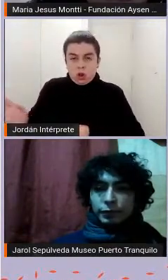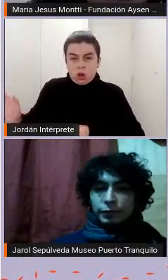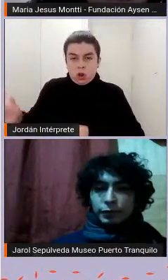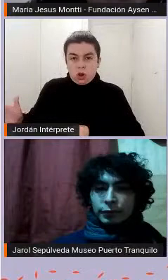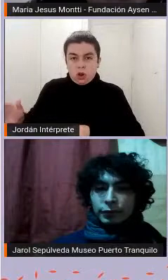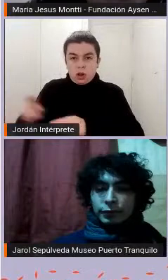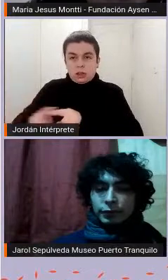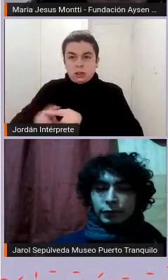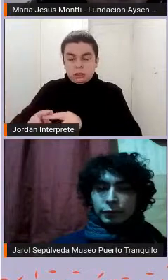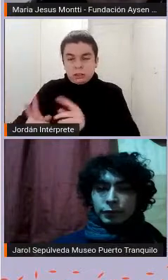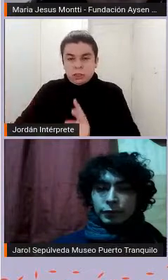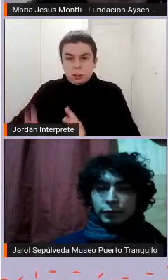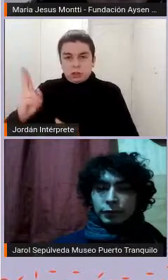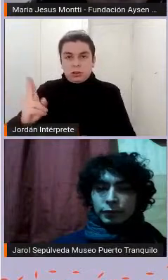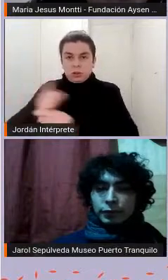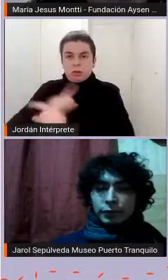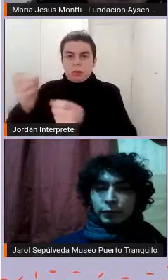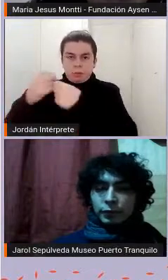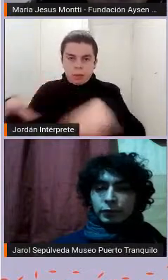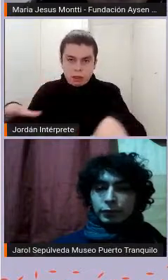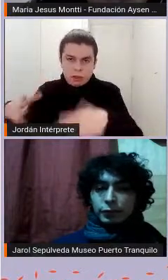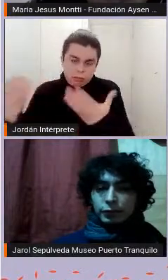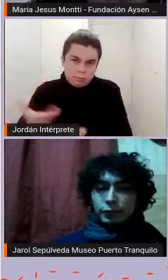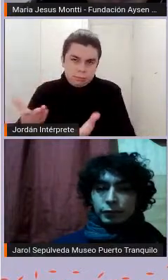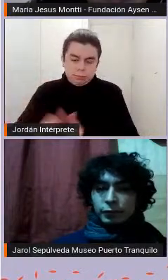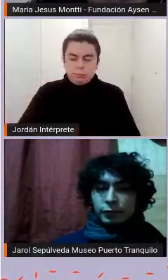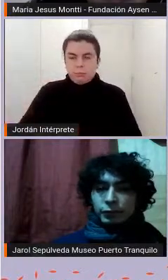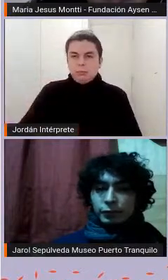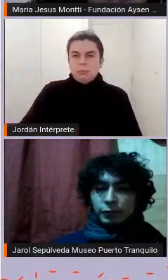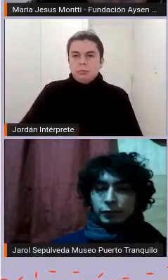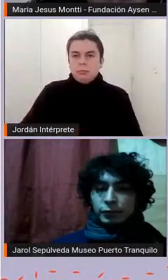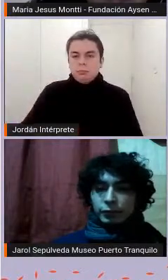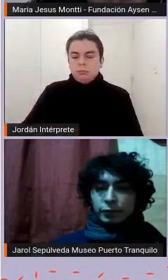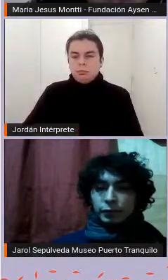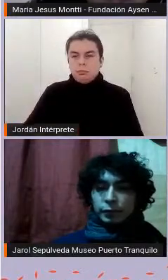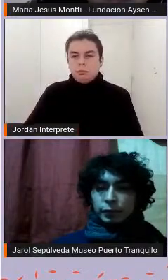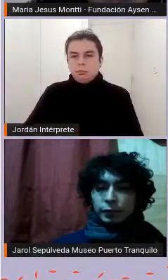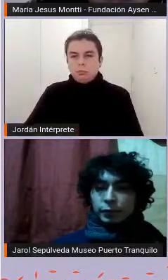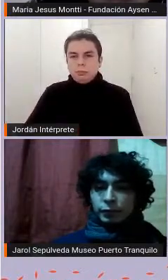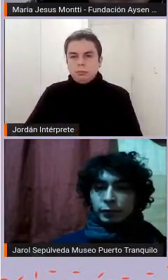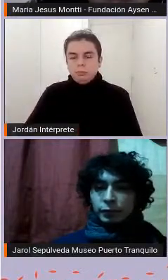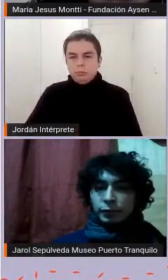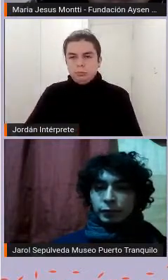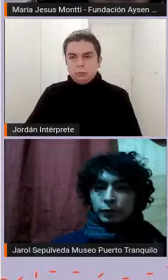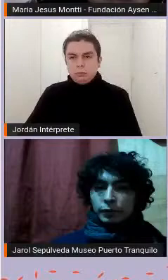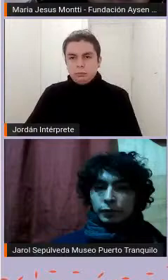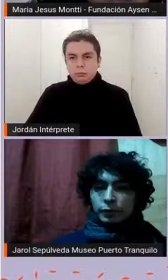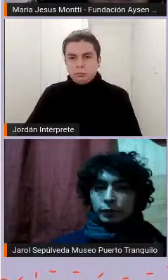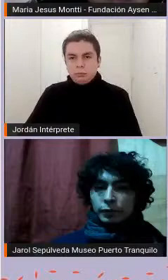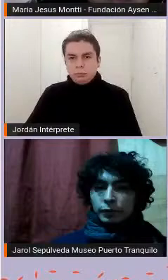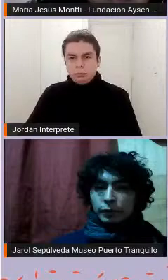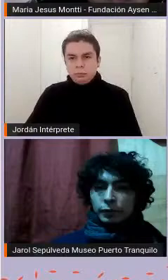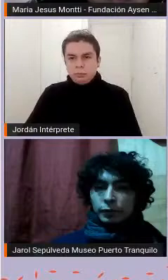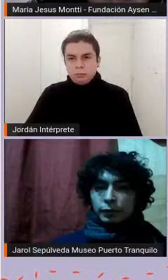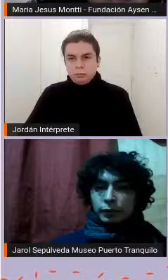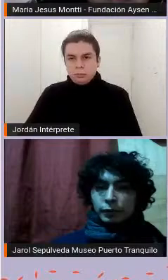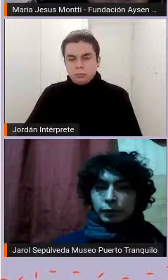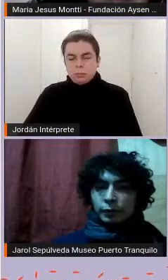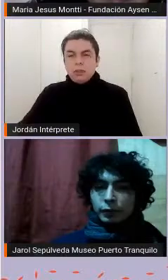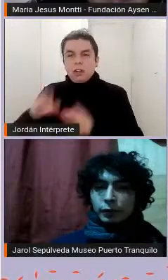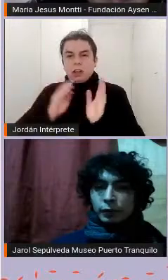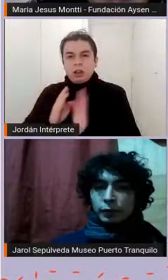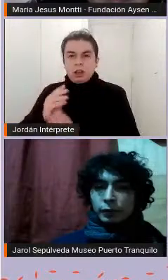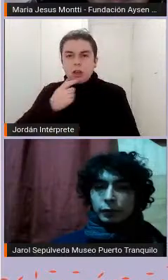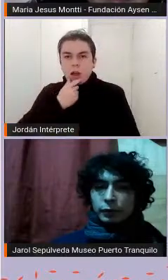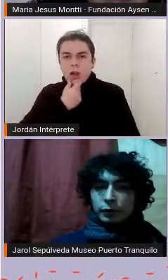que embalaron los chiquillos. Harold está tallando el resto de los huesos porque en este momento los vamos